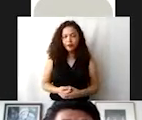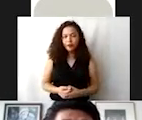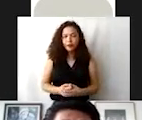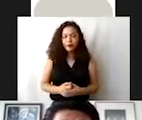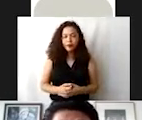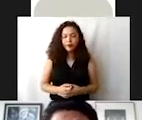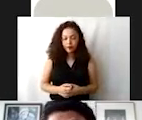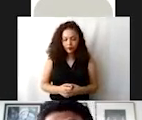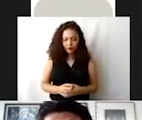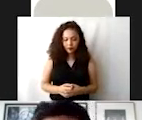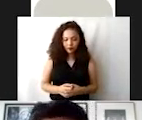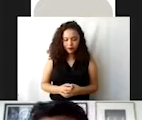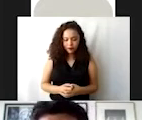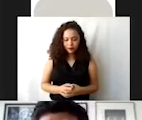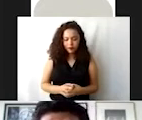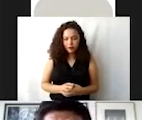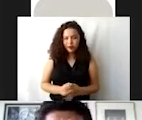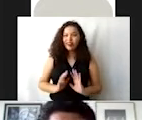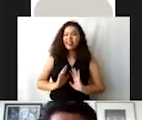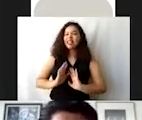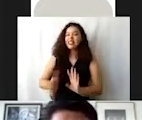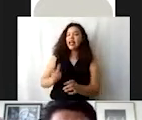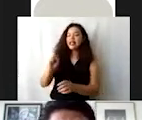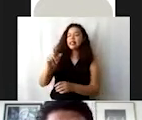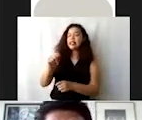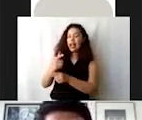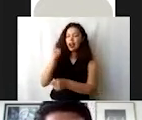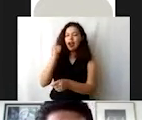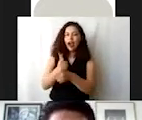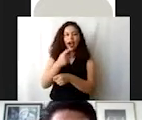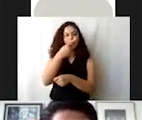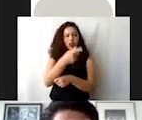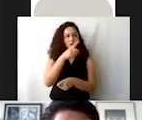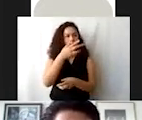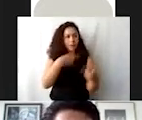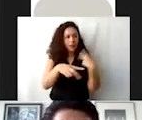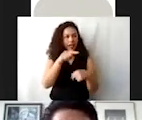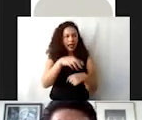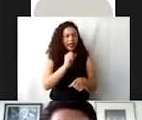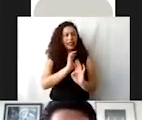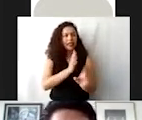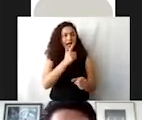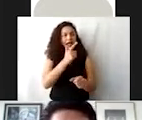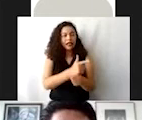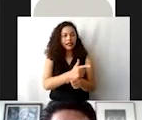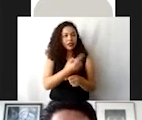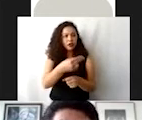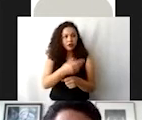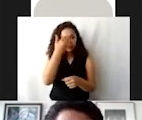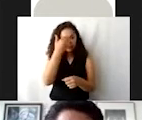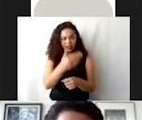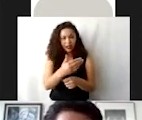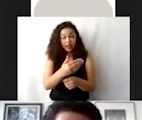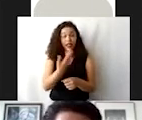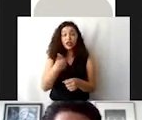pues siempre está, aunque ya nos identificó porque entramos con la firma electrónica, al momento de llenar el formulario, pues te